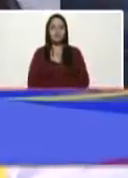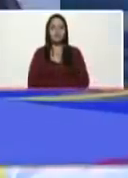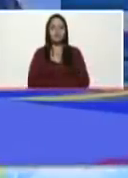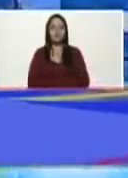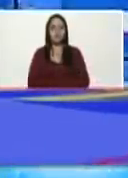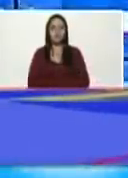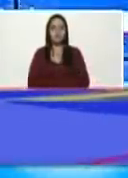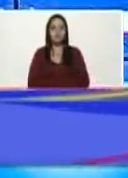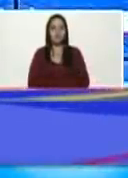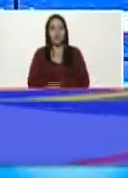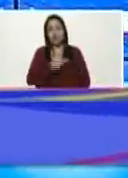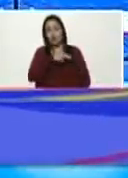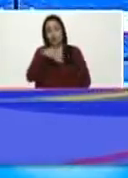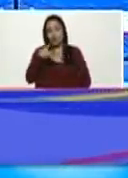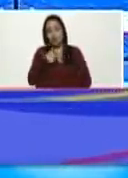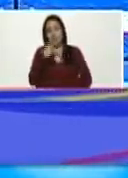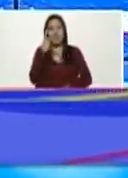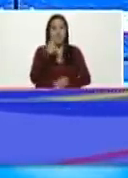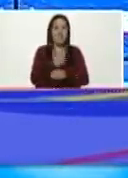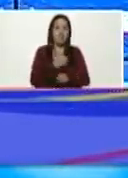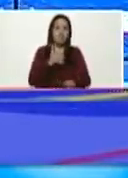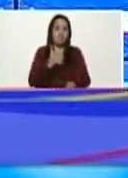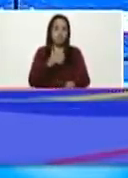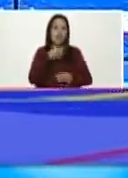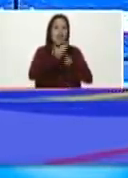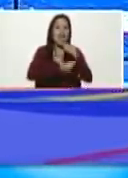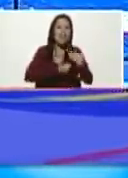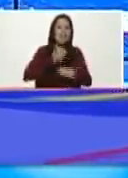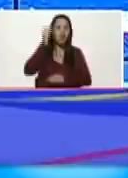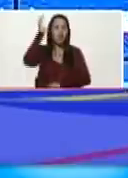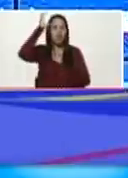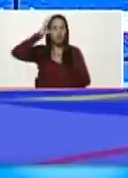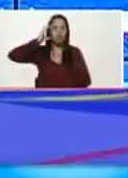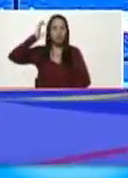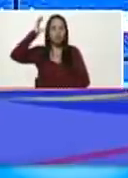Nosotros tenemos que construir conciencia.